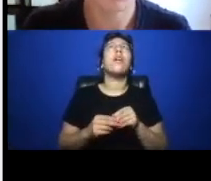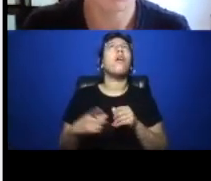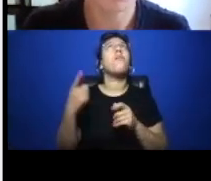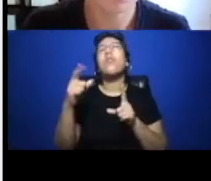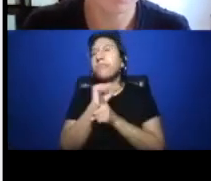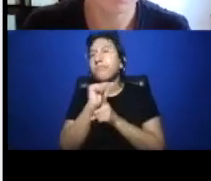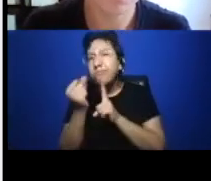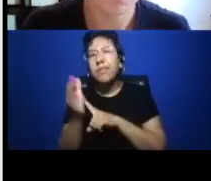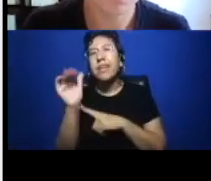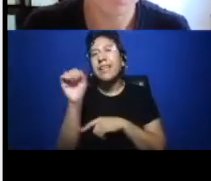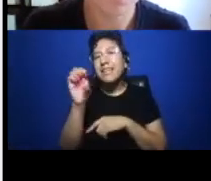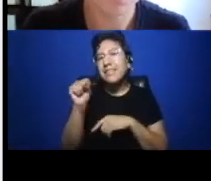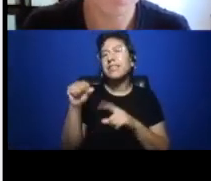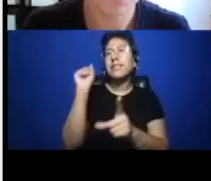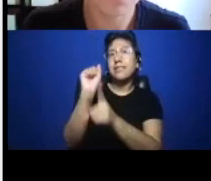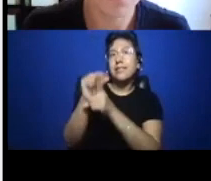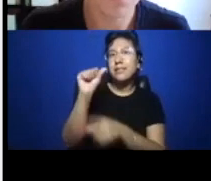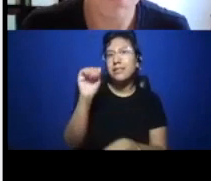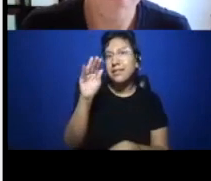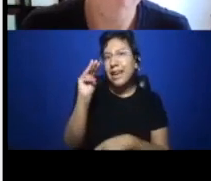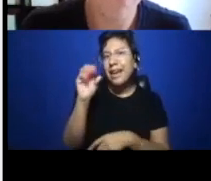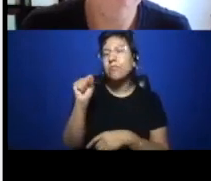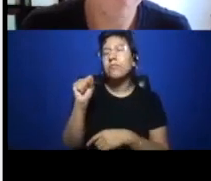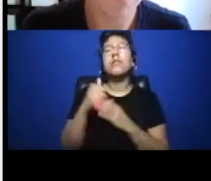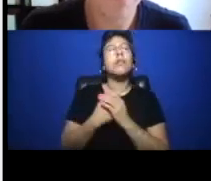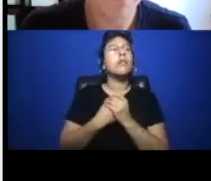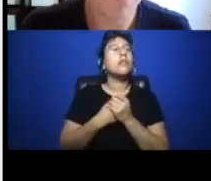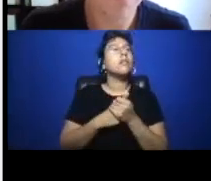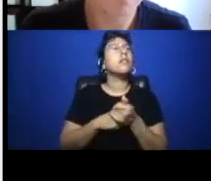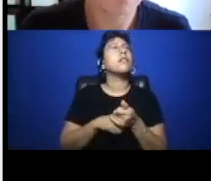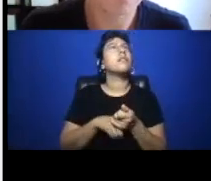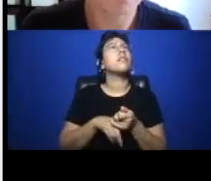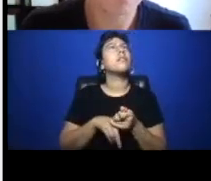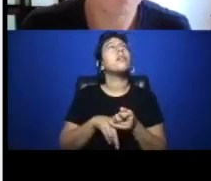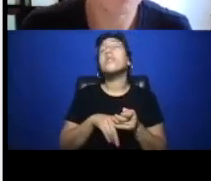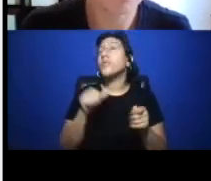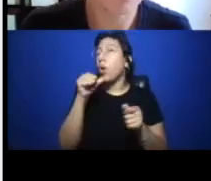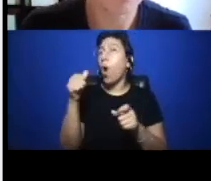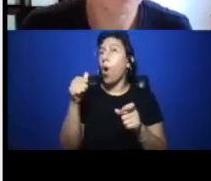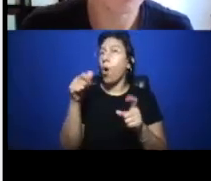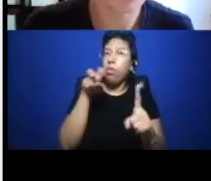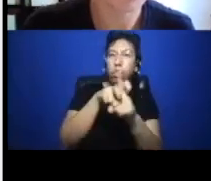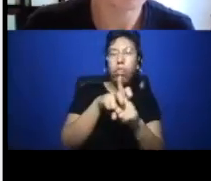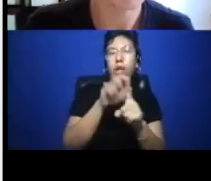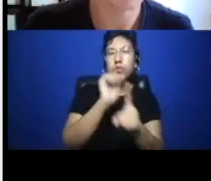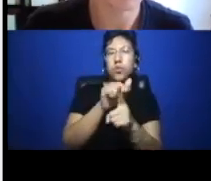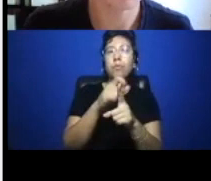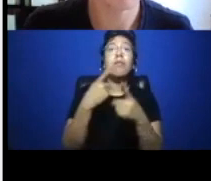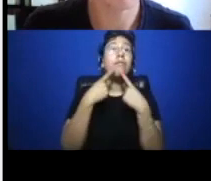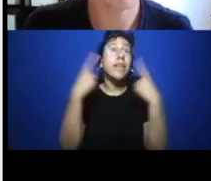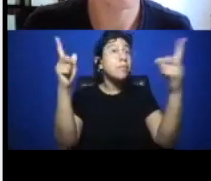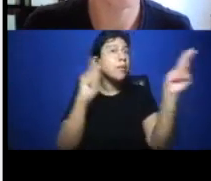hay casos o scams que la gente hace, ¿verdad? Estafas que no son a personas que